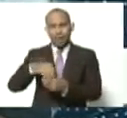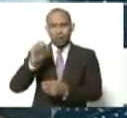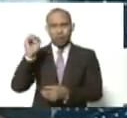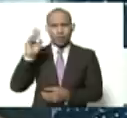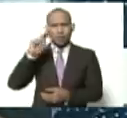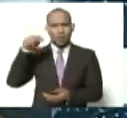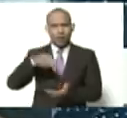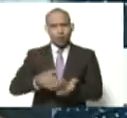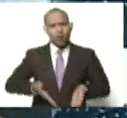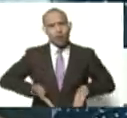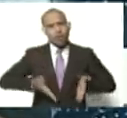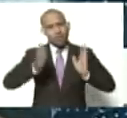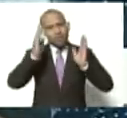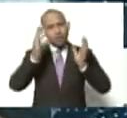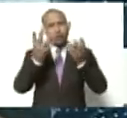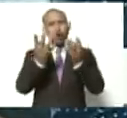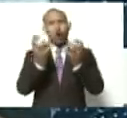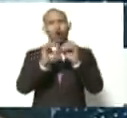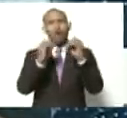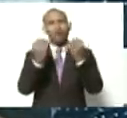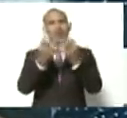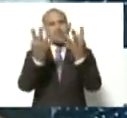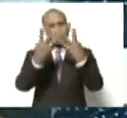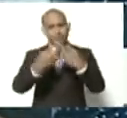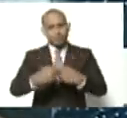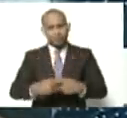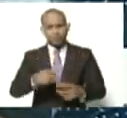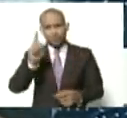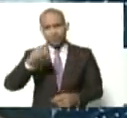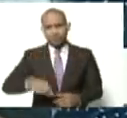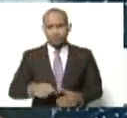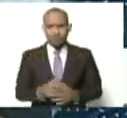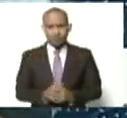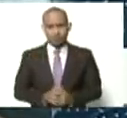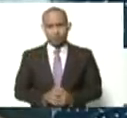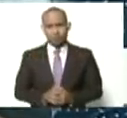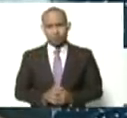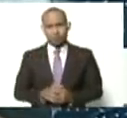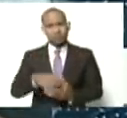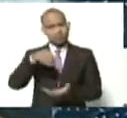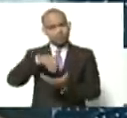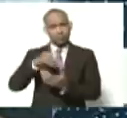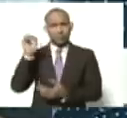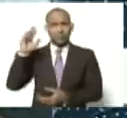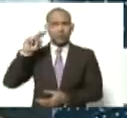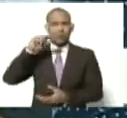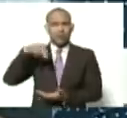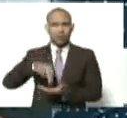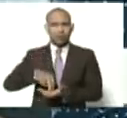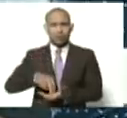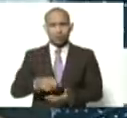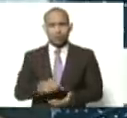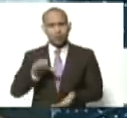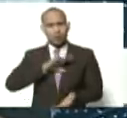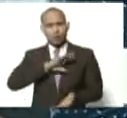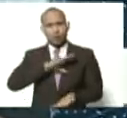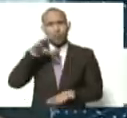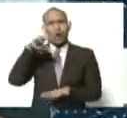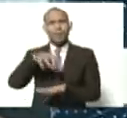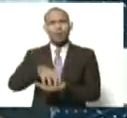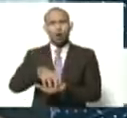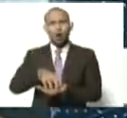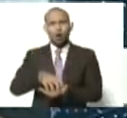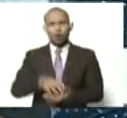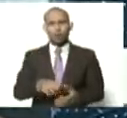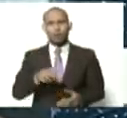el edificio de Pajaritos y en la sede del Palacio Federal Legislativo. Ya sabemos que fue a hacer Leopoldo